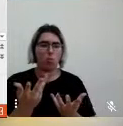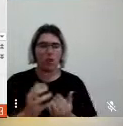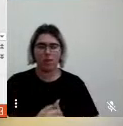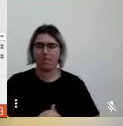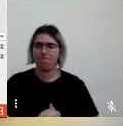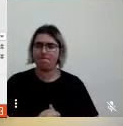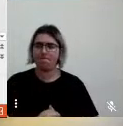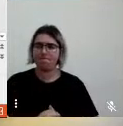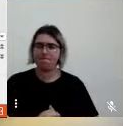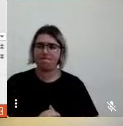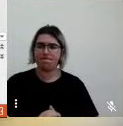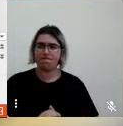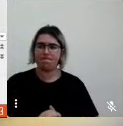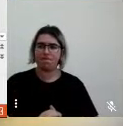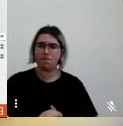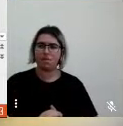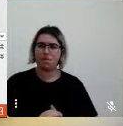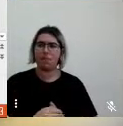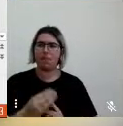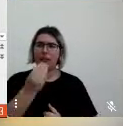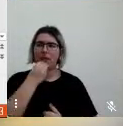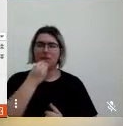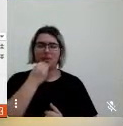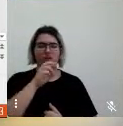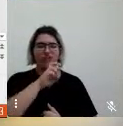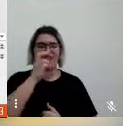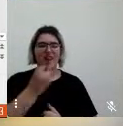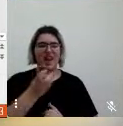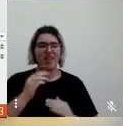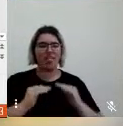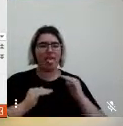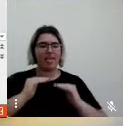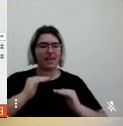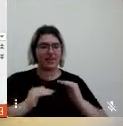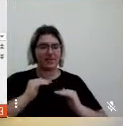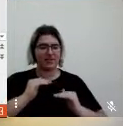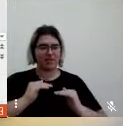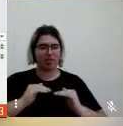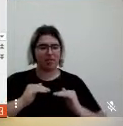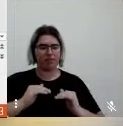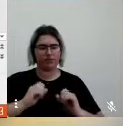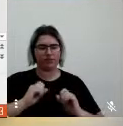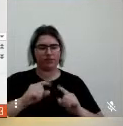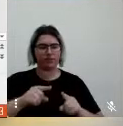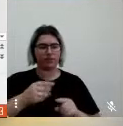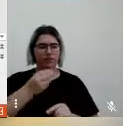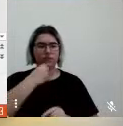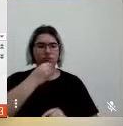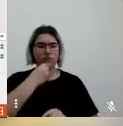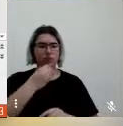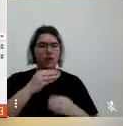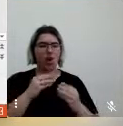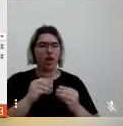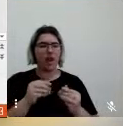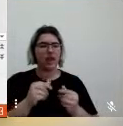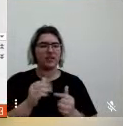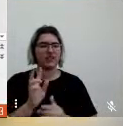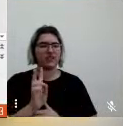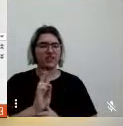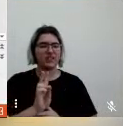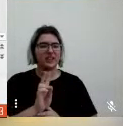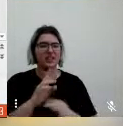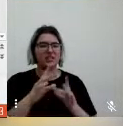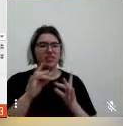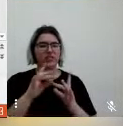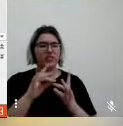Y luego, una alimentación variada y equilibrada pues se debe basar en el consumo de grasas vegetales, en el consumo de fibra, de